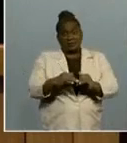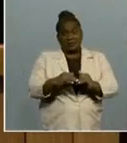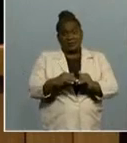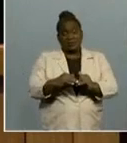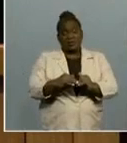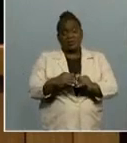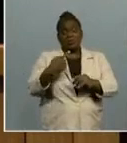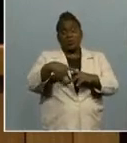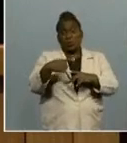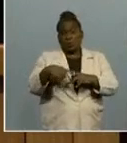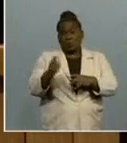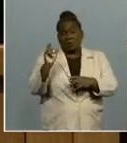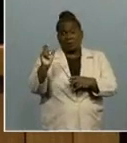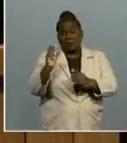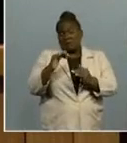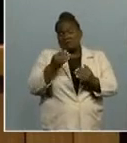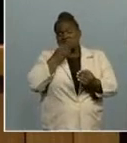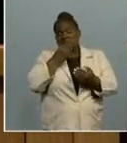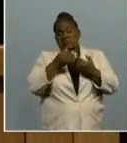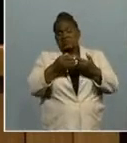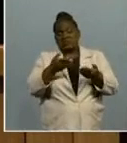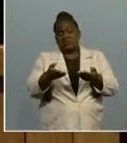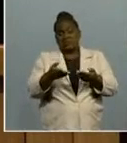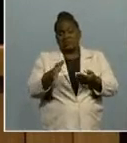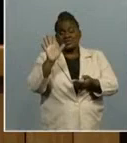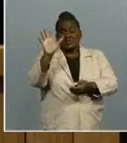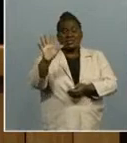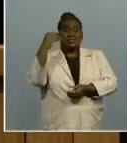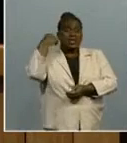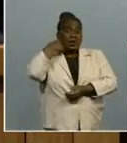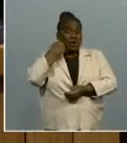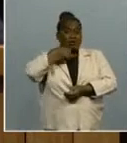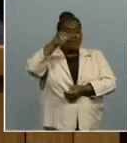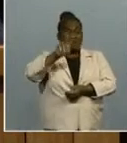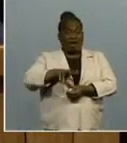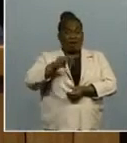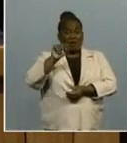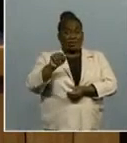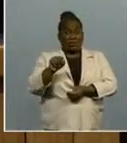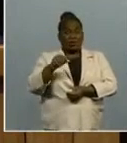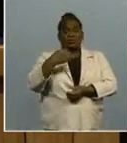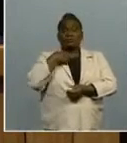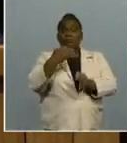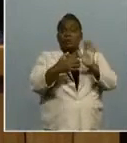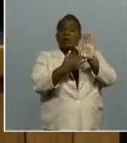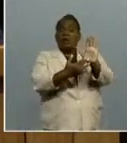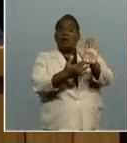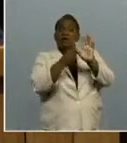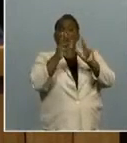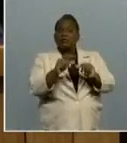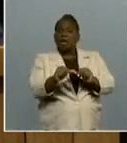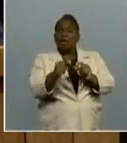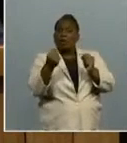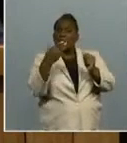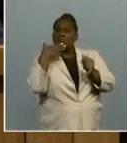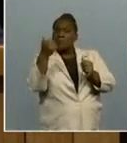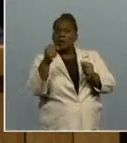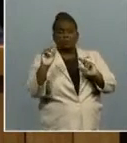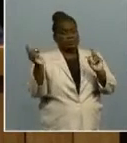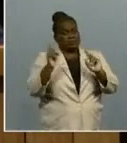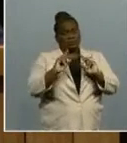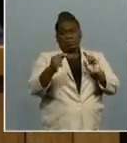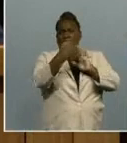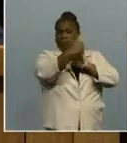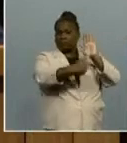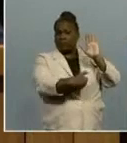resultar inútiles el quinquenio que evaluó este congreso no exhibe buenos resultados económicos en ello también influye